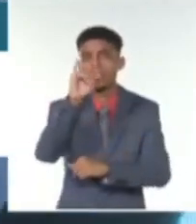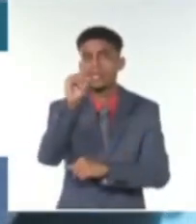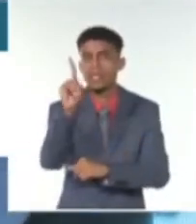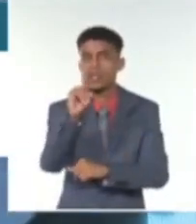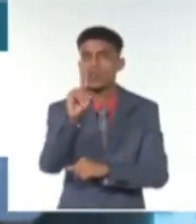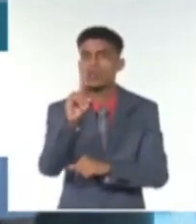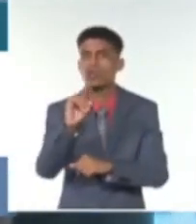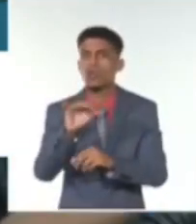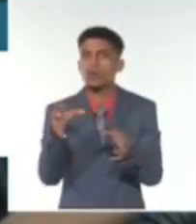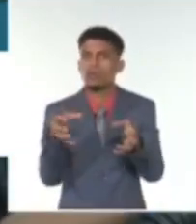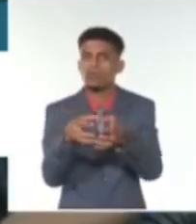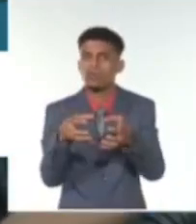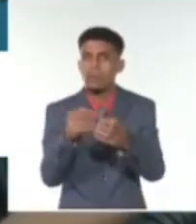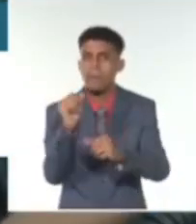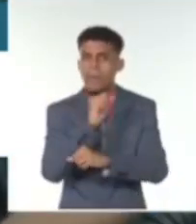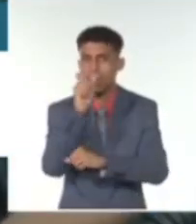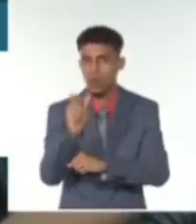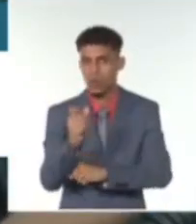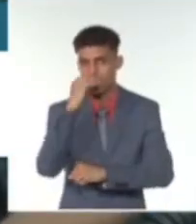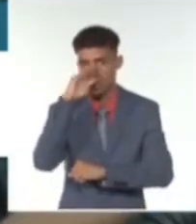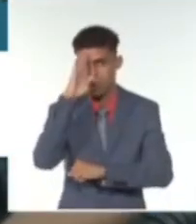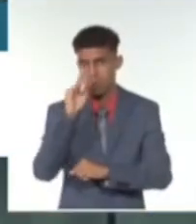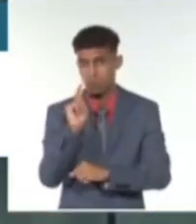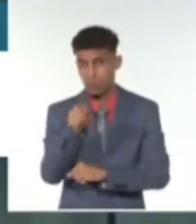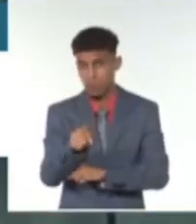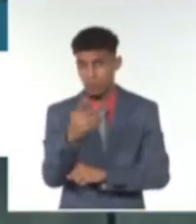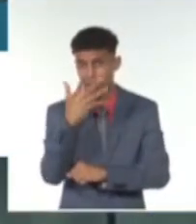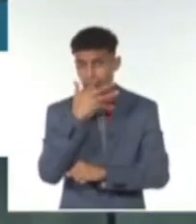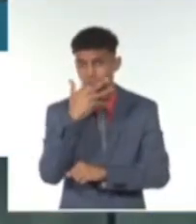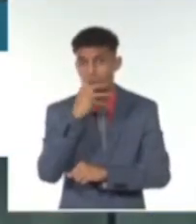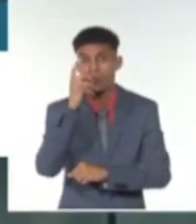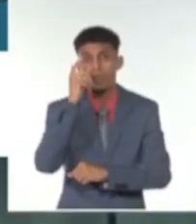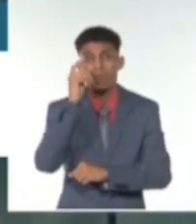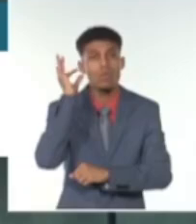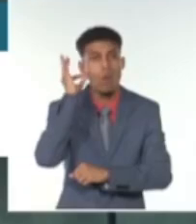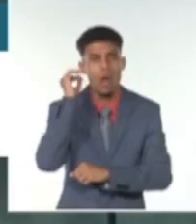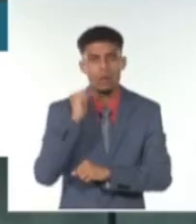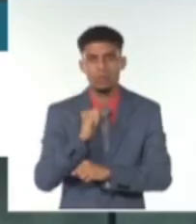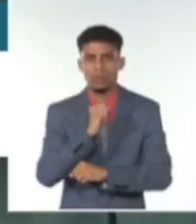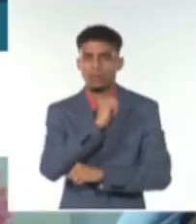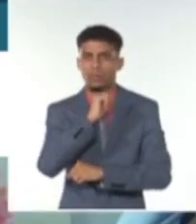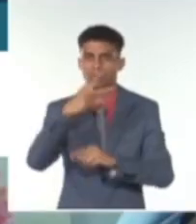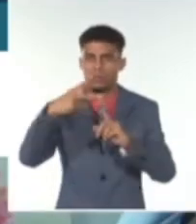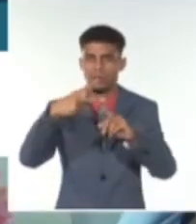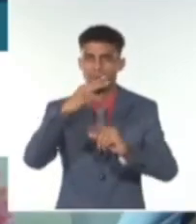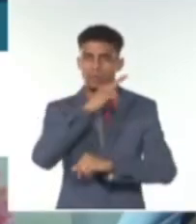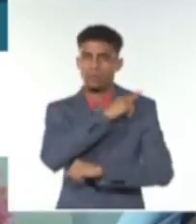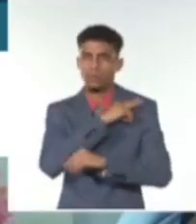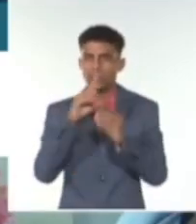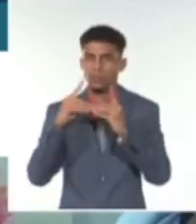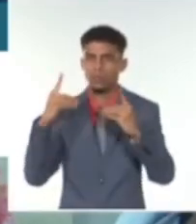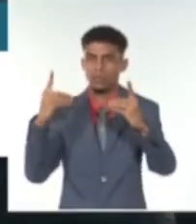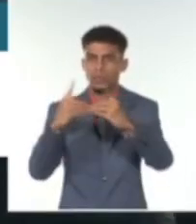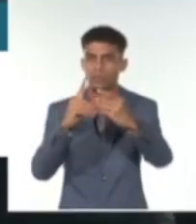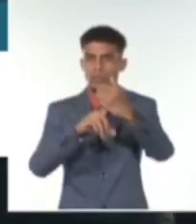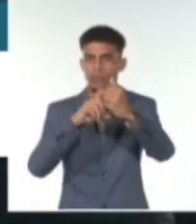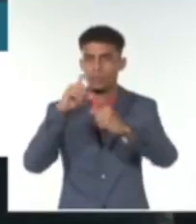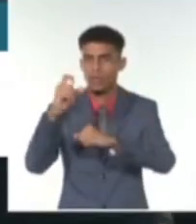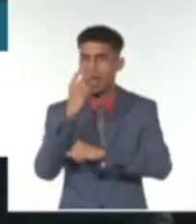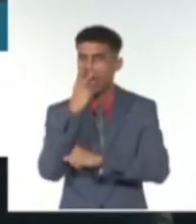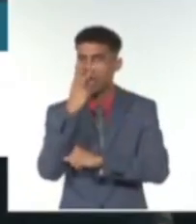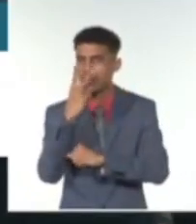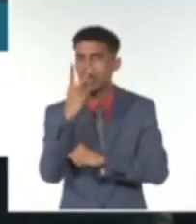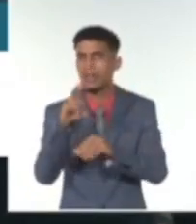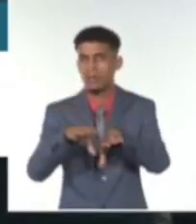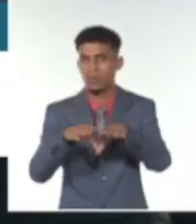Cuba. En la cita estuvieron presentes Maridé Fernández López, vicejefa del Departamento Ideológico del Comité Central del Partido,